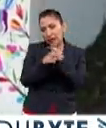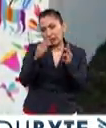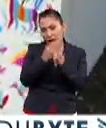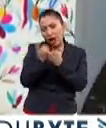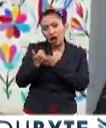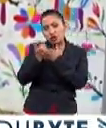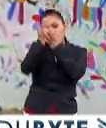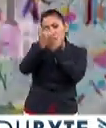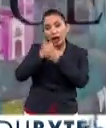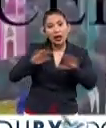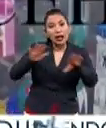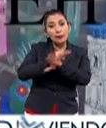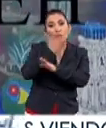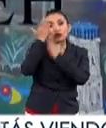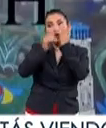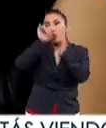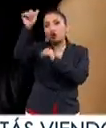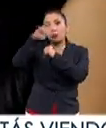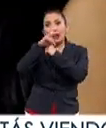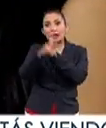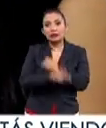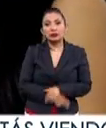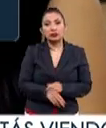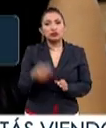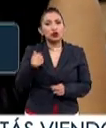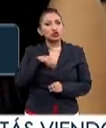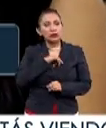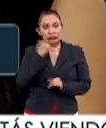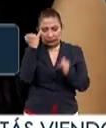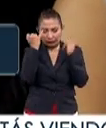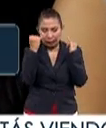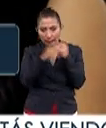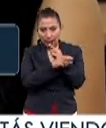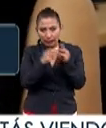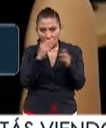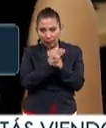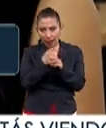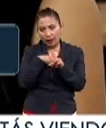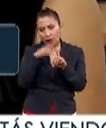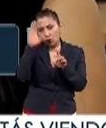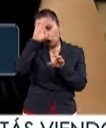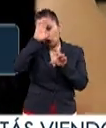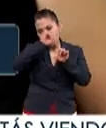ha permitido la movilidad de estudiantes. Nosotros estamos creando material intercultural,